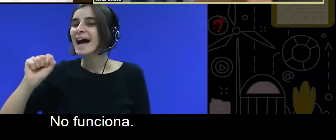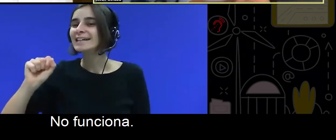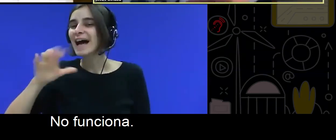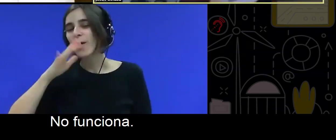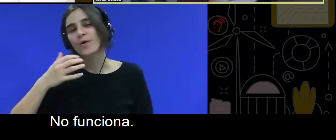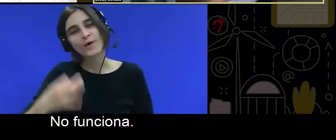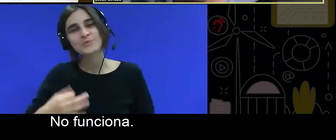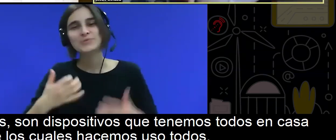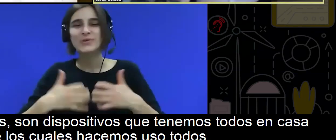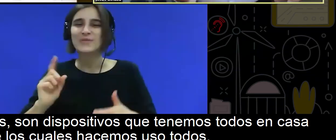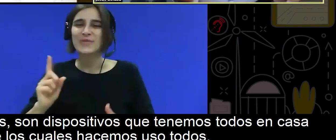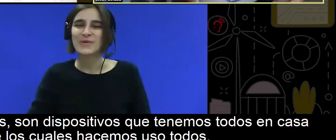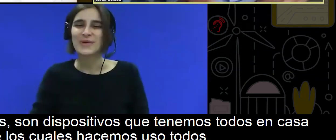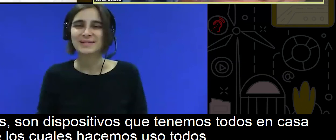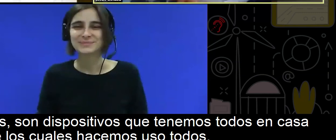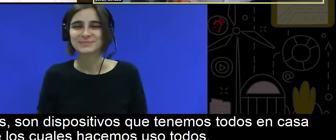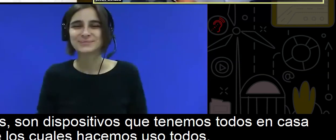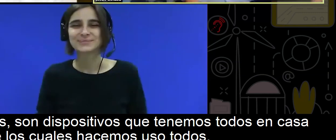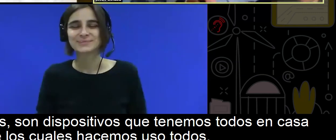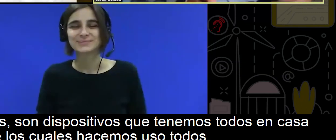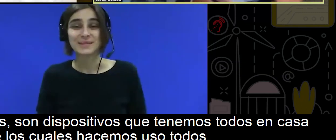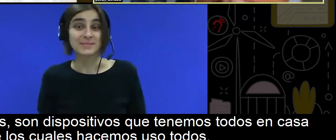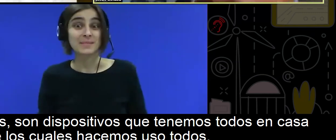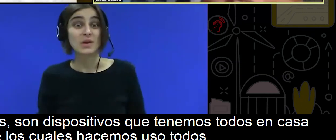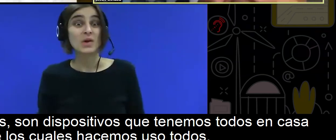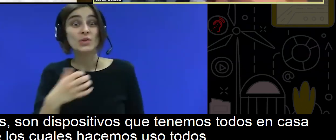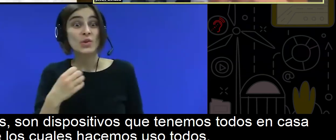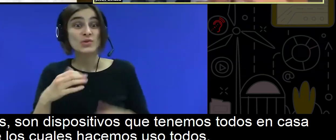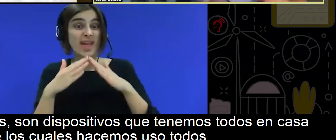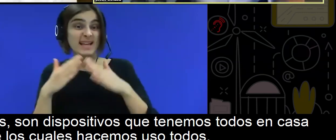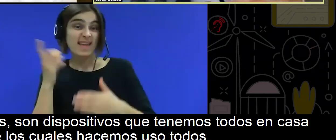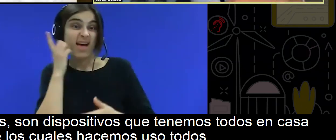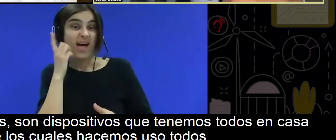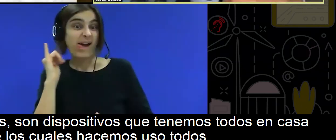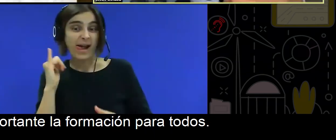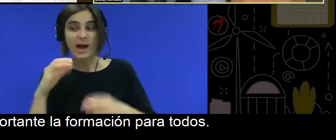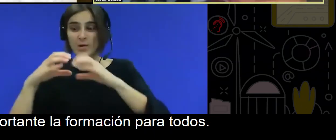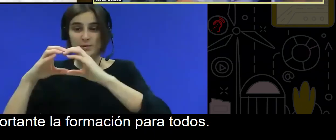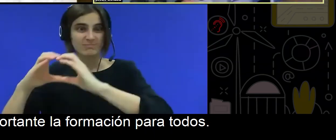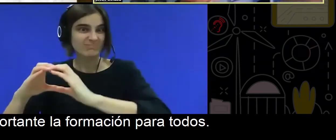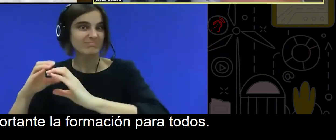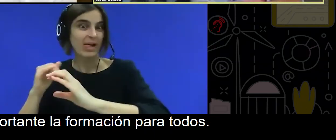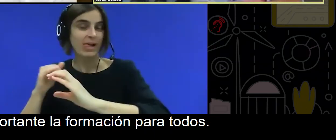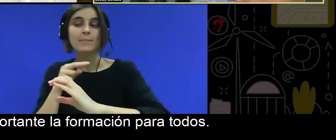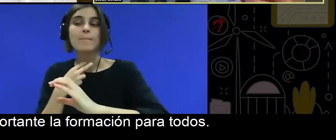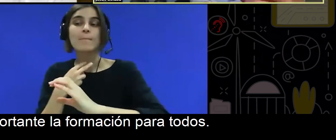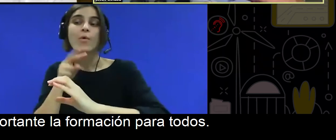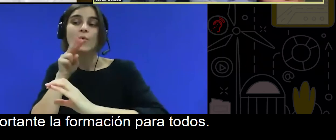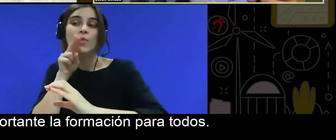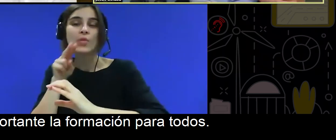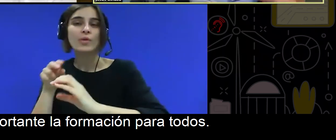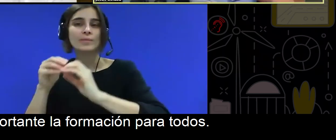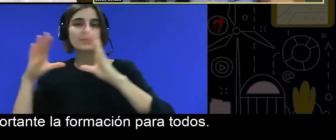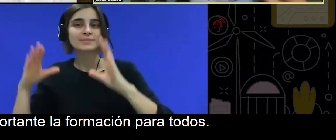Bueno, pues como sabéis, son dispositivos que tenemos todos en casa y el cual hacemos uso todos, ¿no? Importante, el tema de la